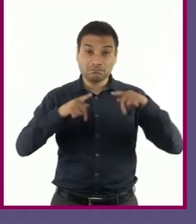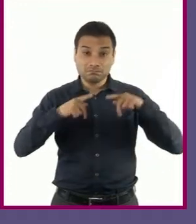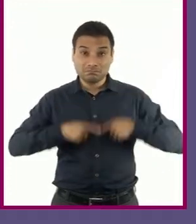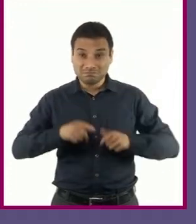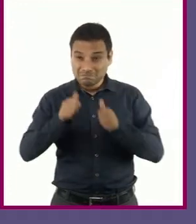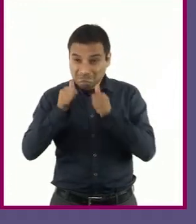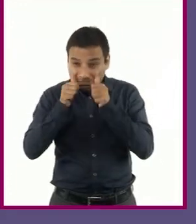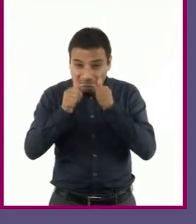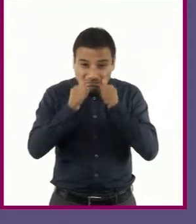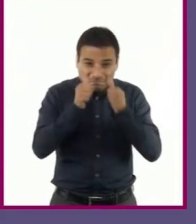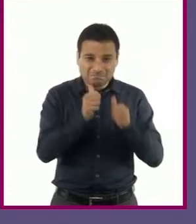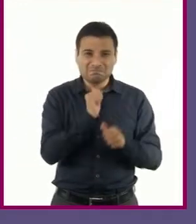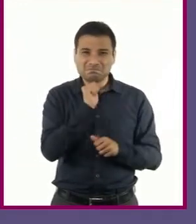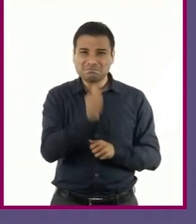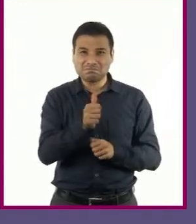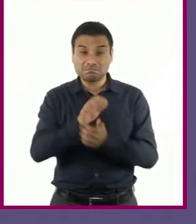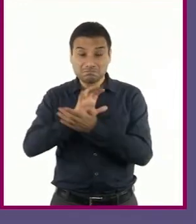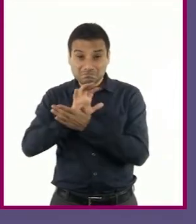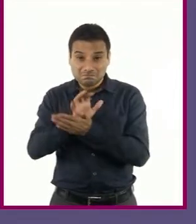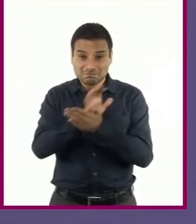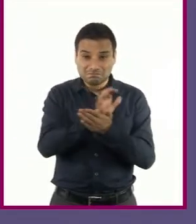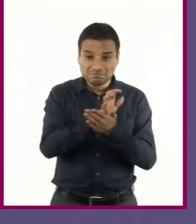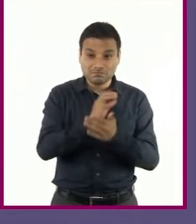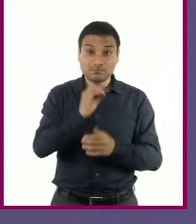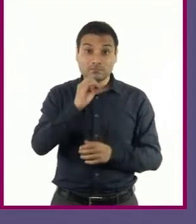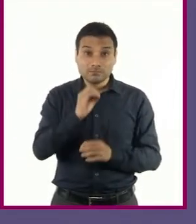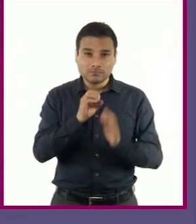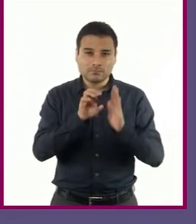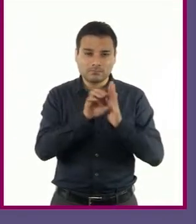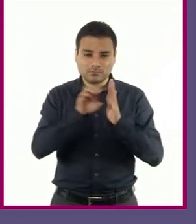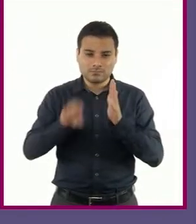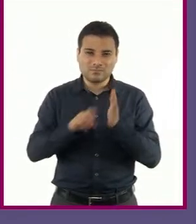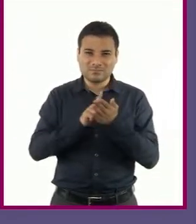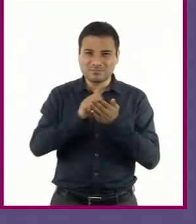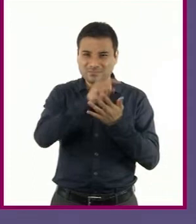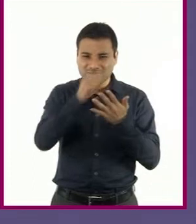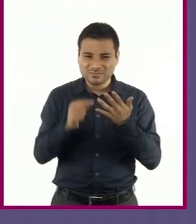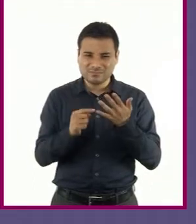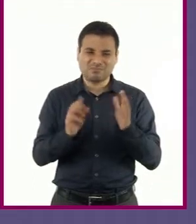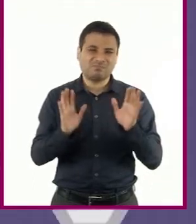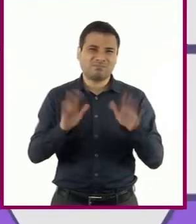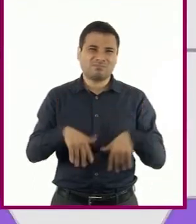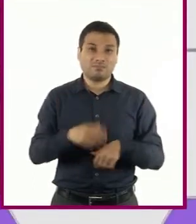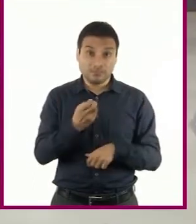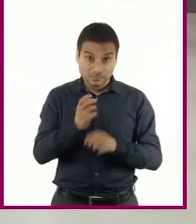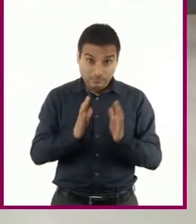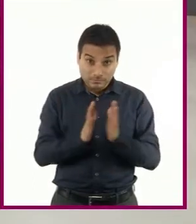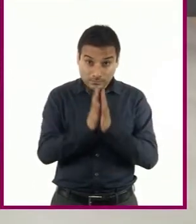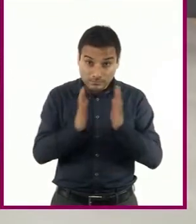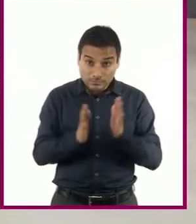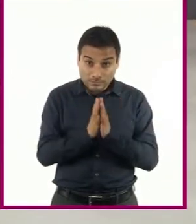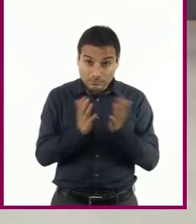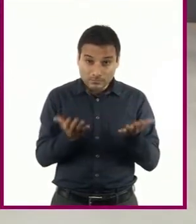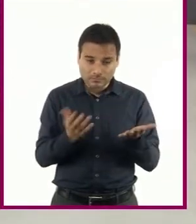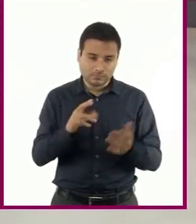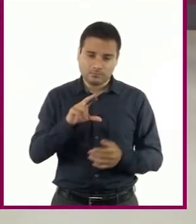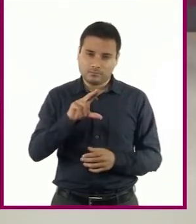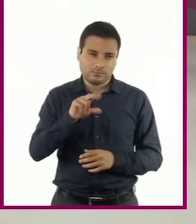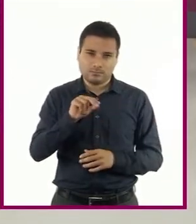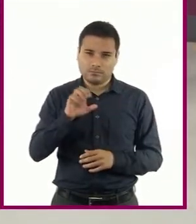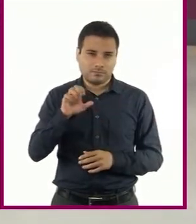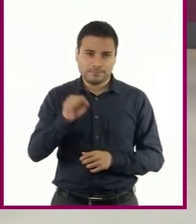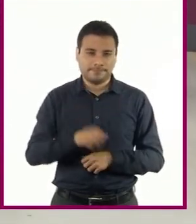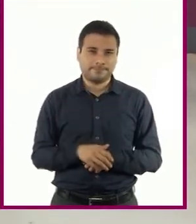favorezcan la discriminación o simplemente no ejerzan sus derechos, no es democrática. De acuerdo a